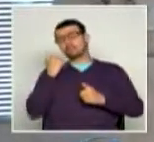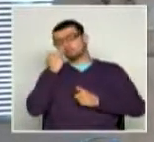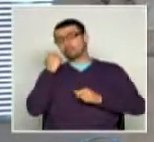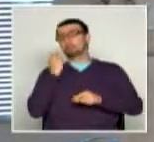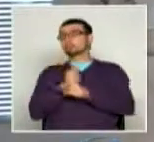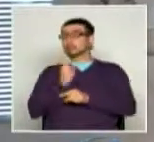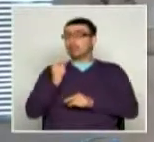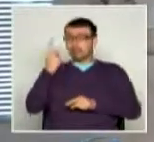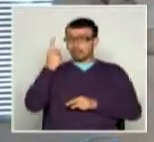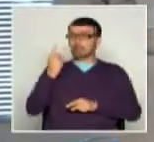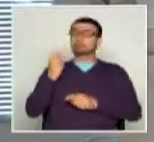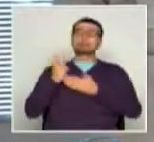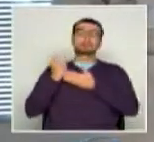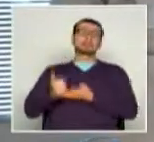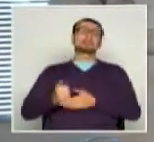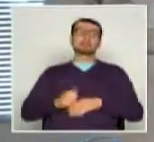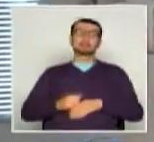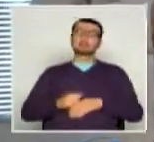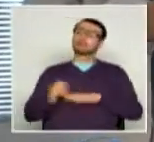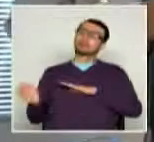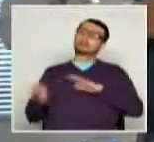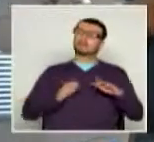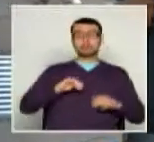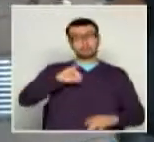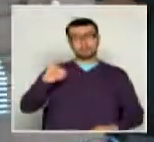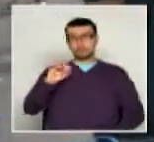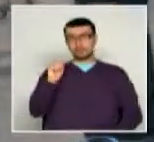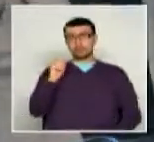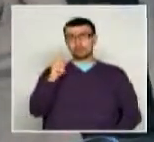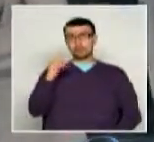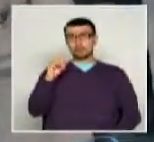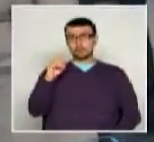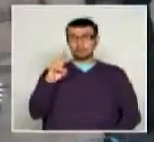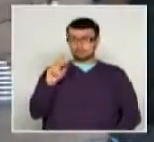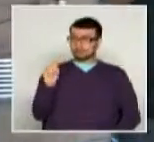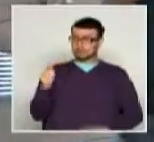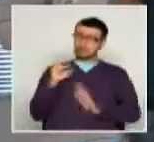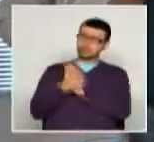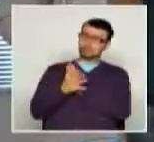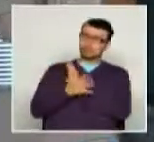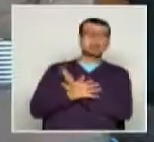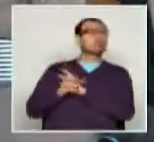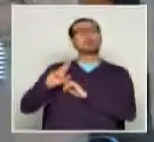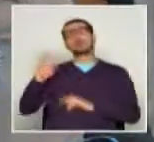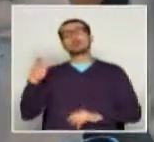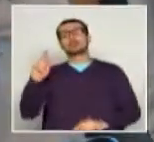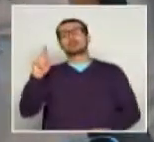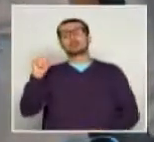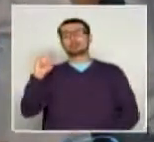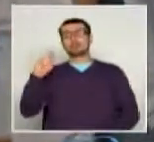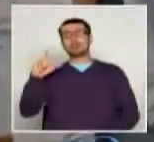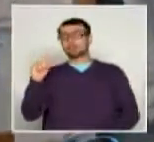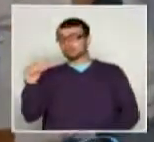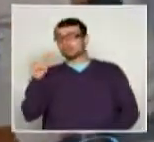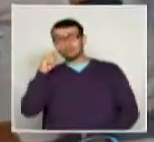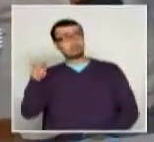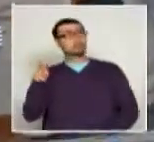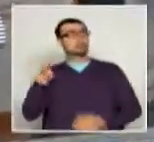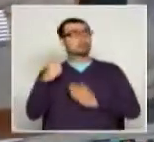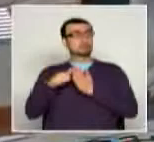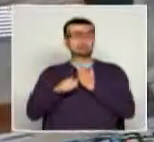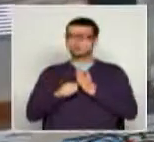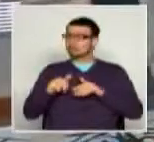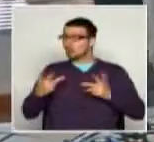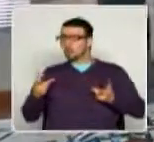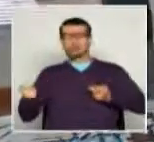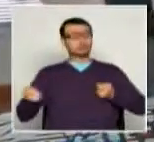secundarios. Mencionaba Javier algo muy importante, y con Raúl Andrés ustedes han visto varios programas nuestros del manejo del